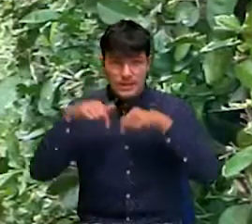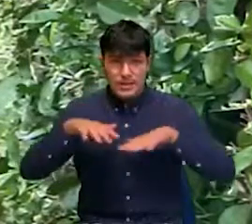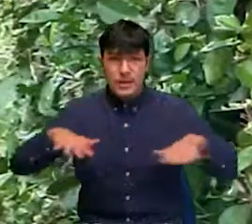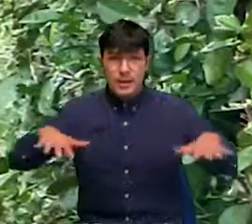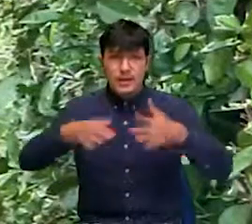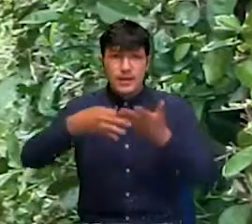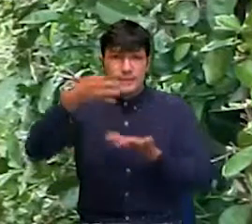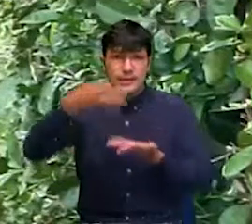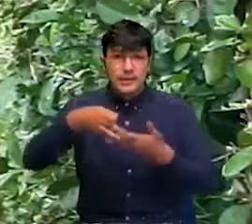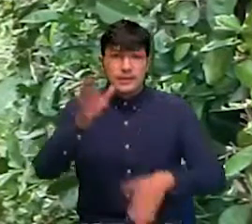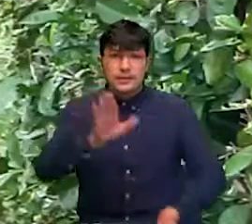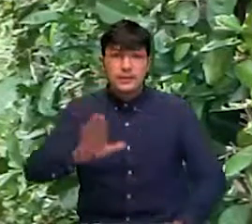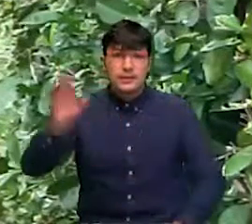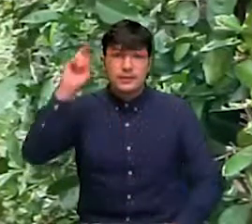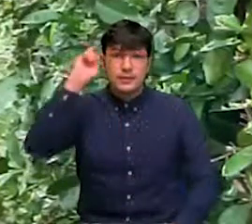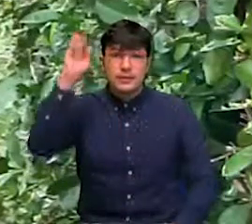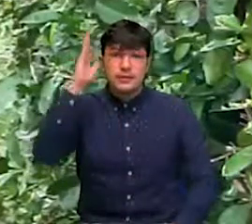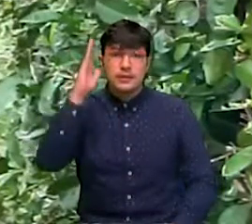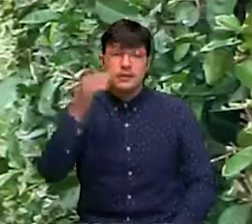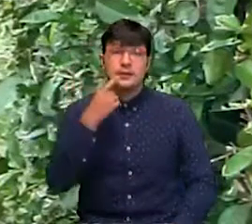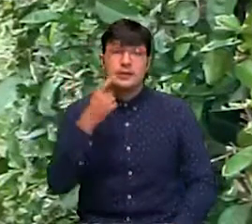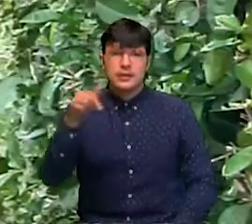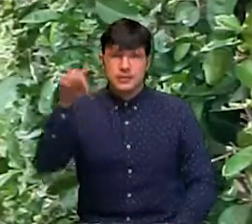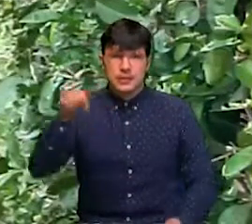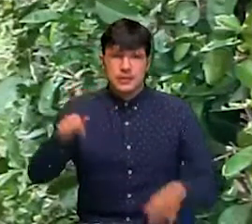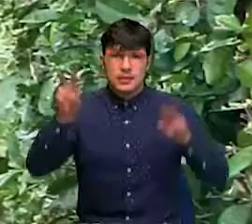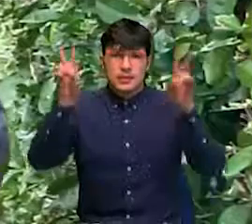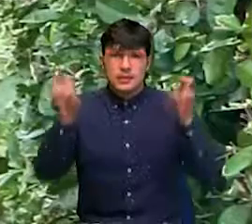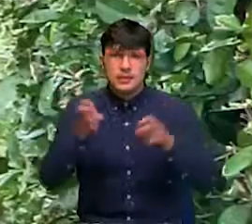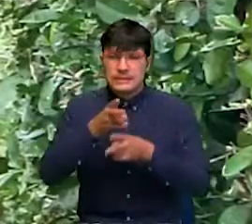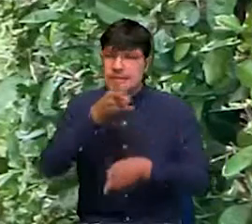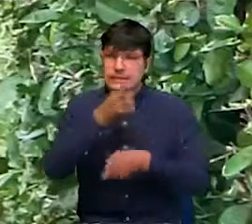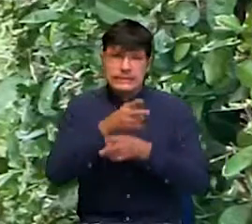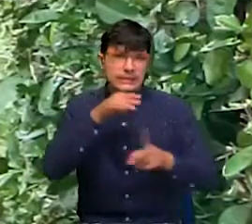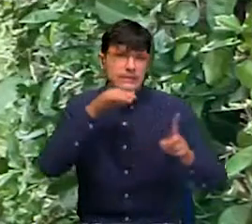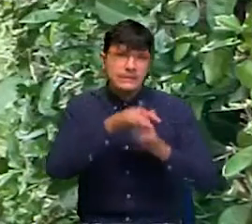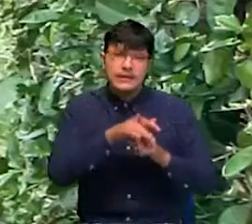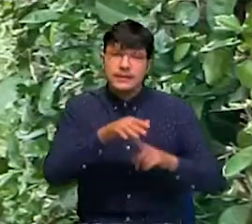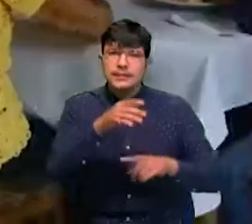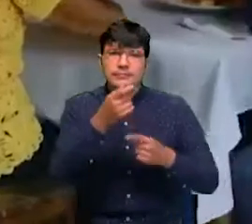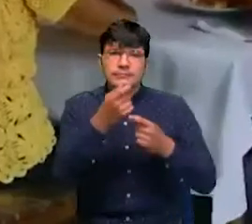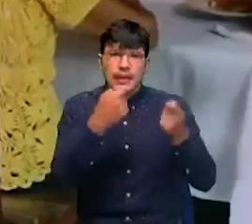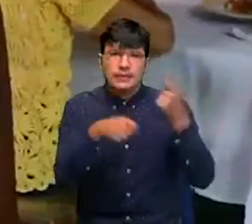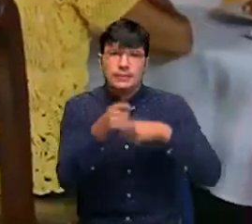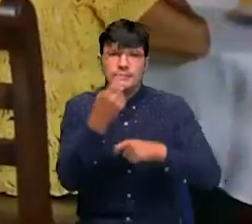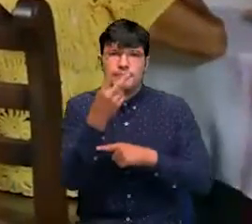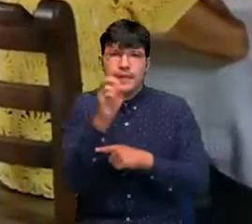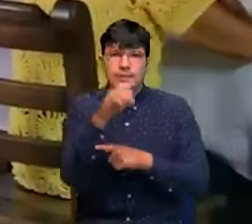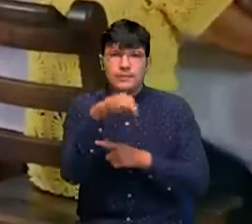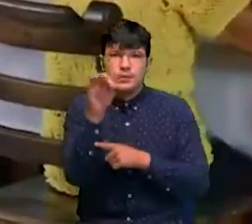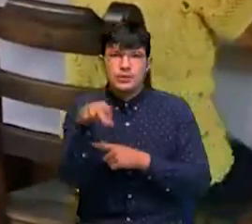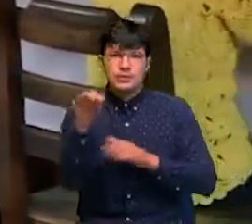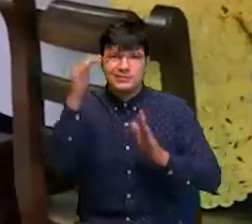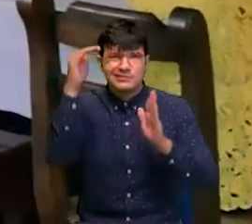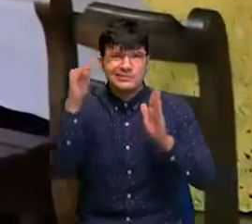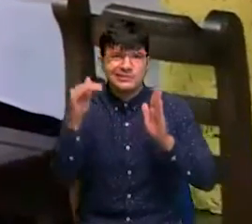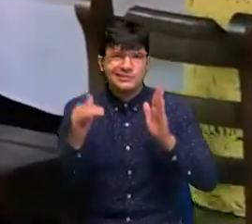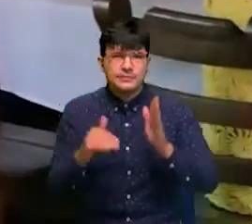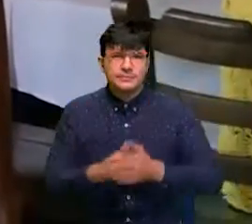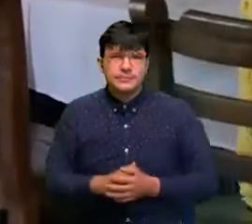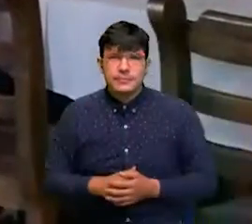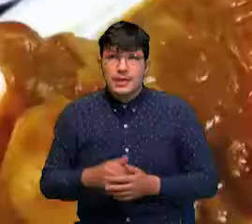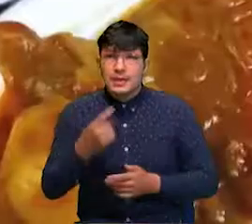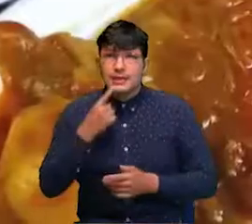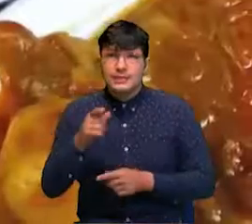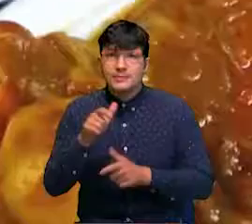han expresado que el tema de inseguridad ha afectado sus ventas en un 20%. El temor de los cucuteños ha hecho que no consuman